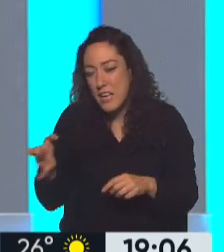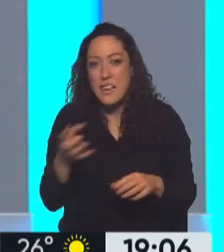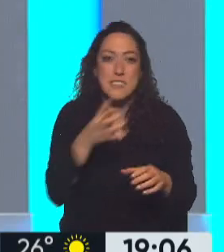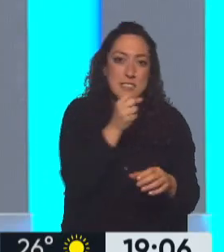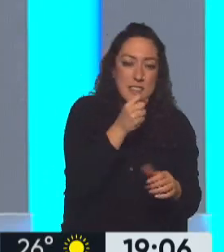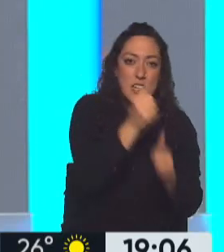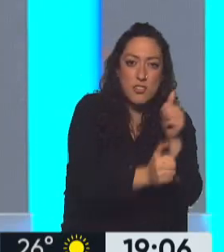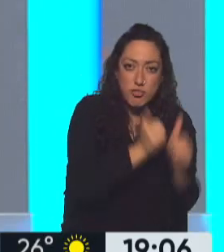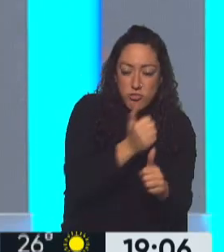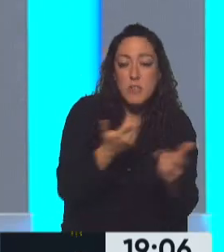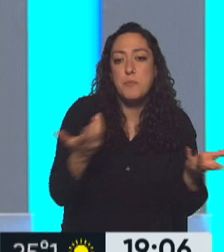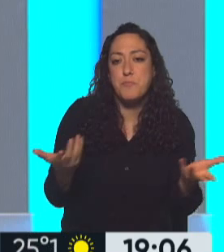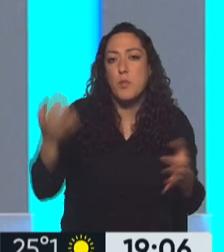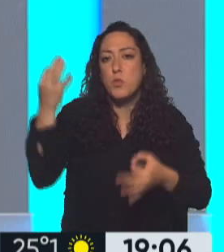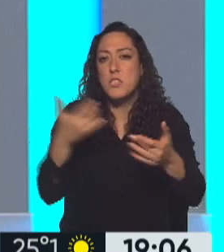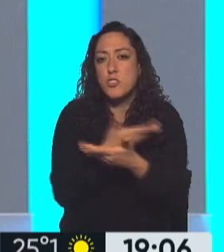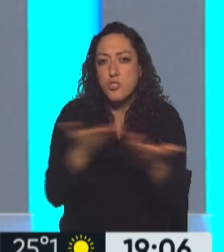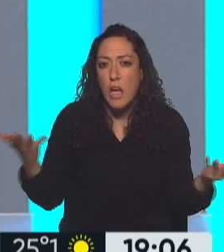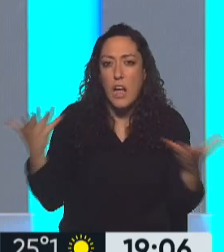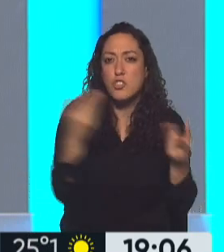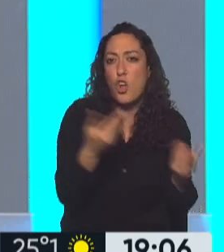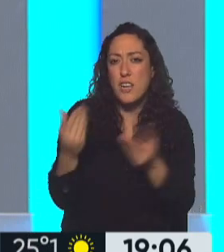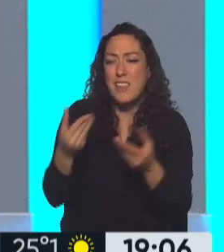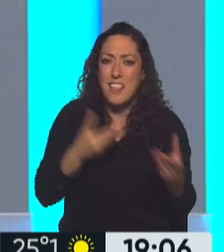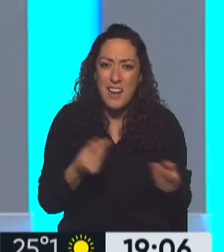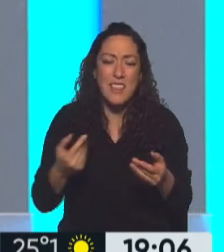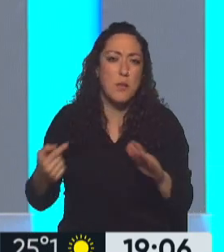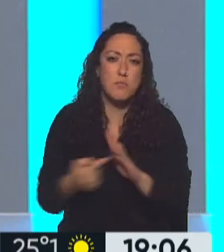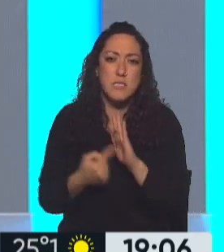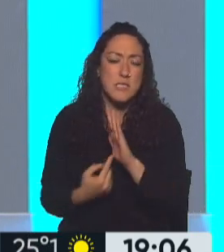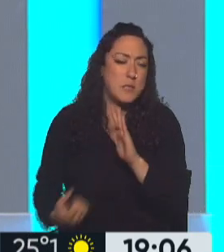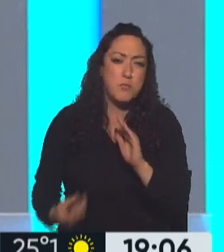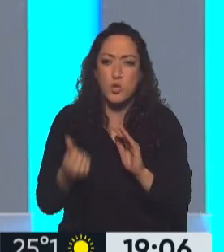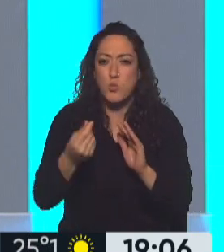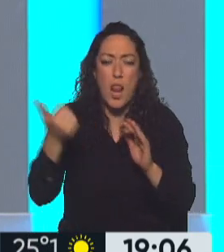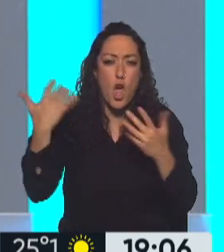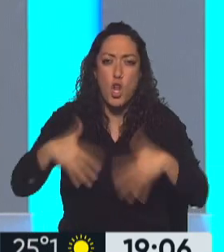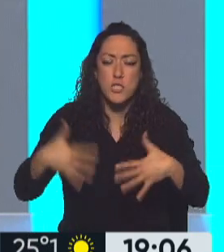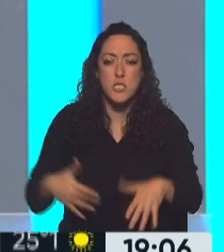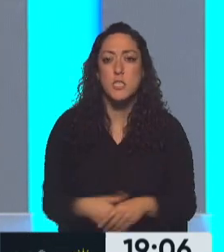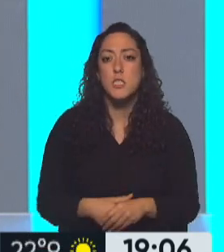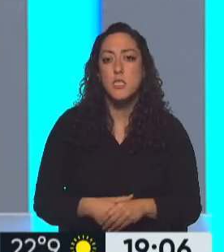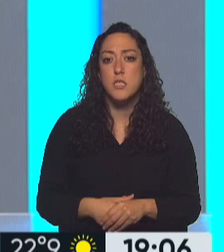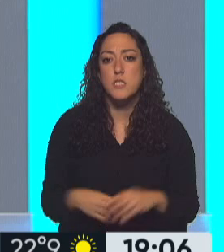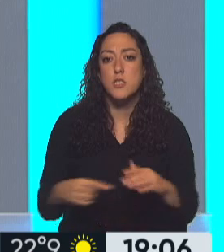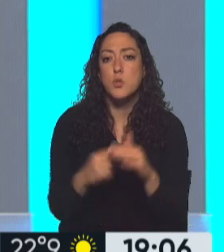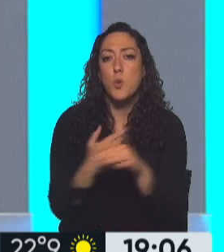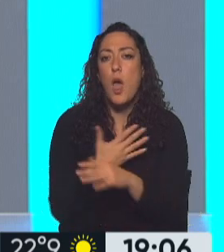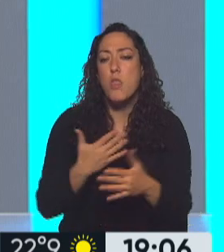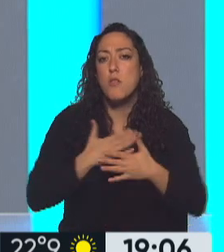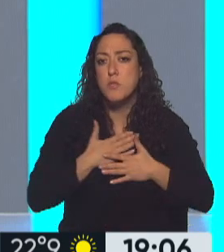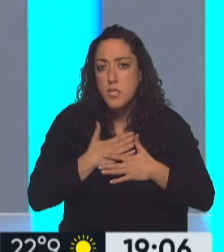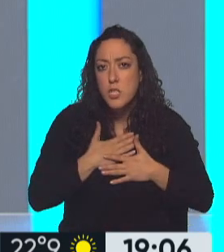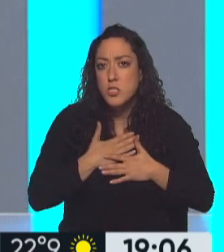social en la solidaridad como principio fundante y en ese sentido Mi ciudad es una genuina expresión de